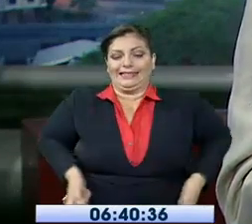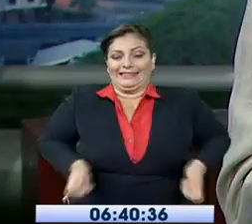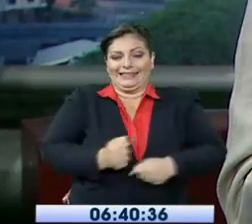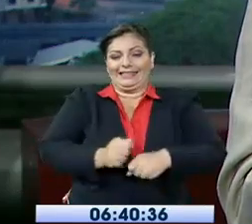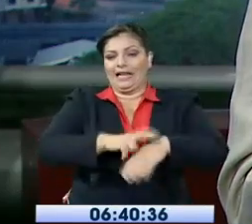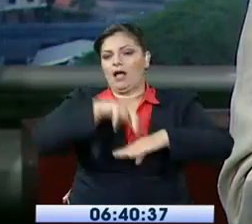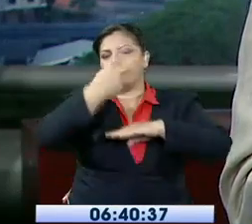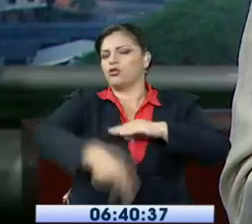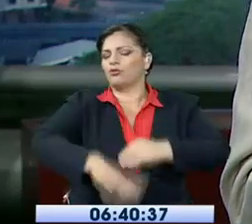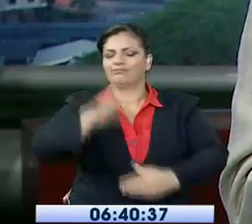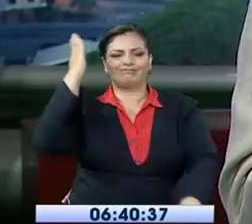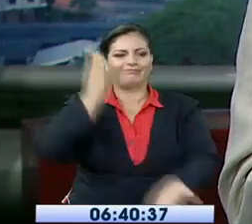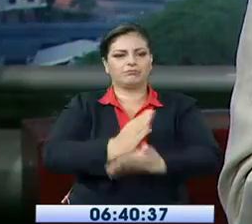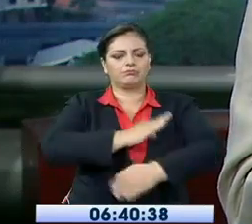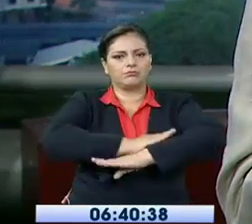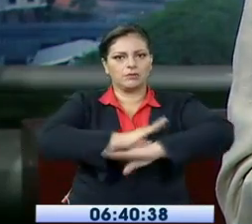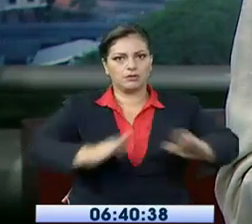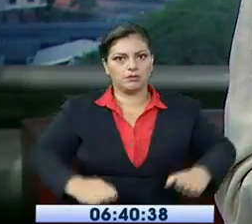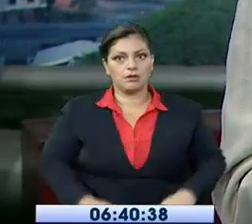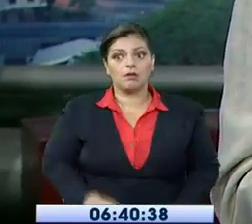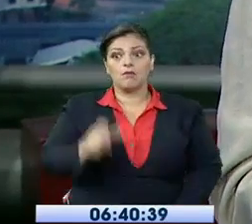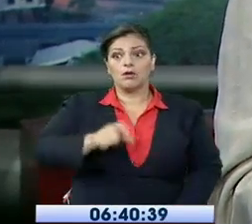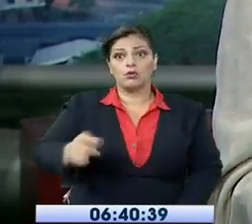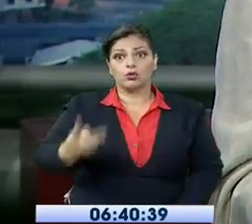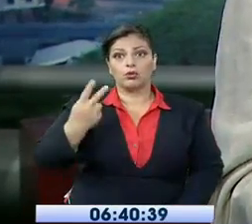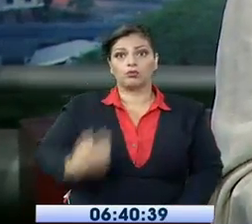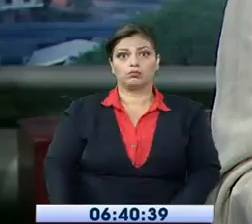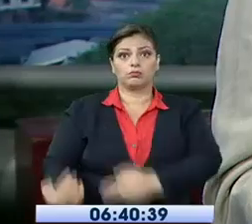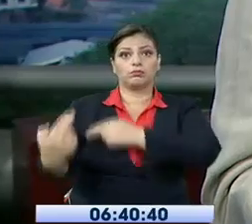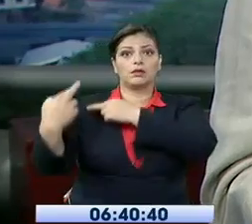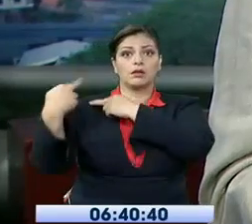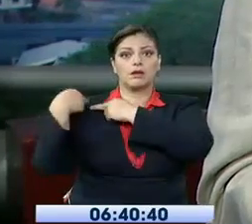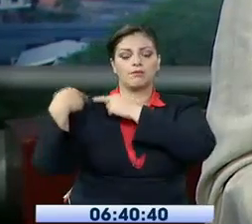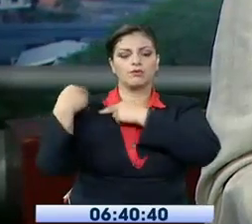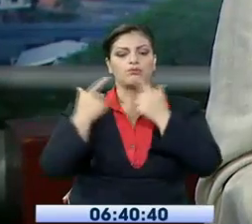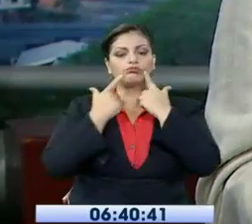de dos guías que operaban ese deporte extremo.